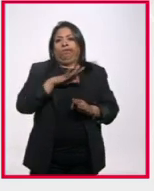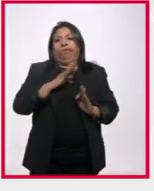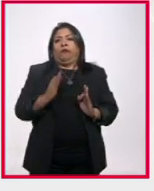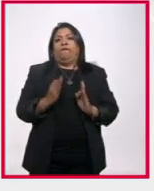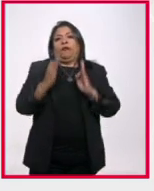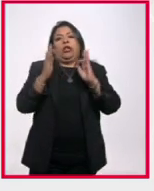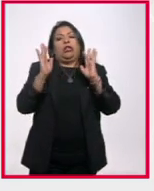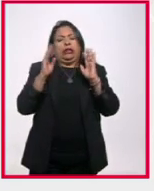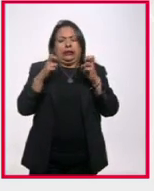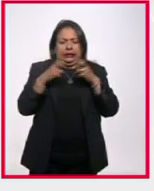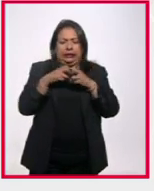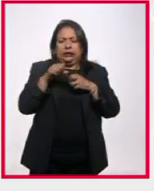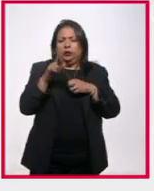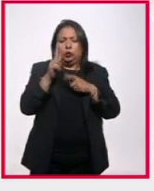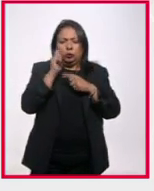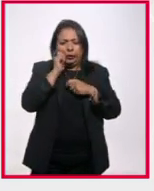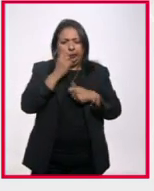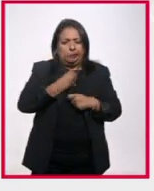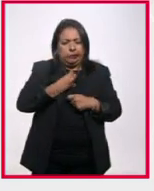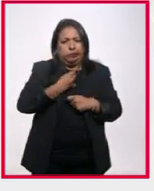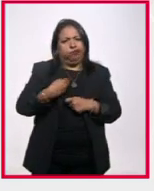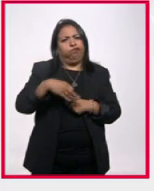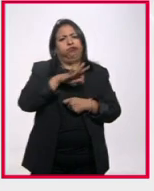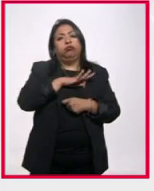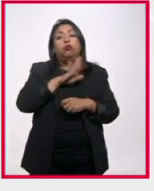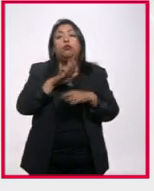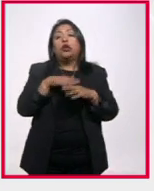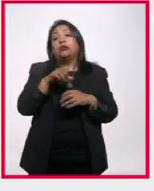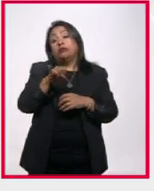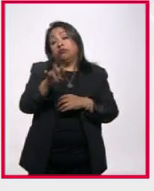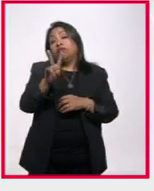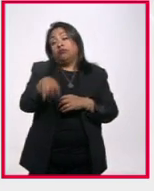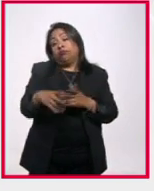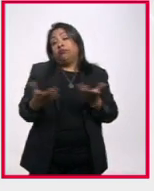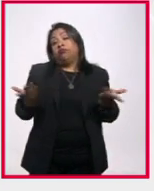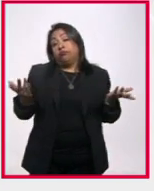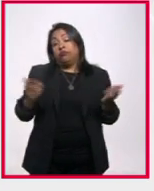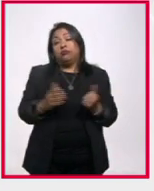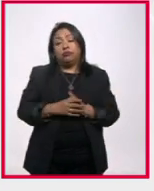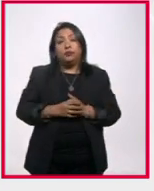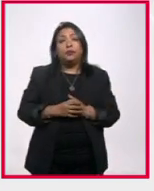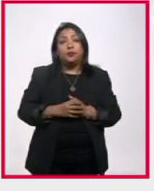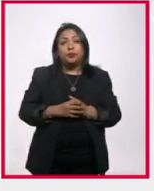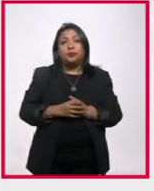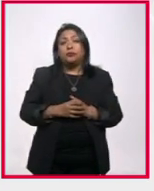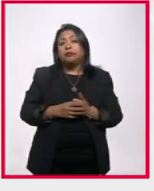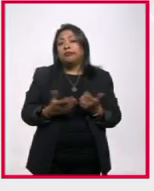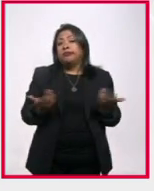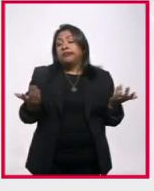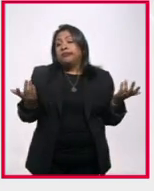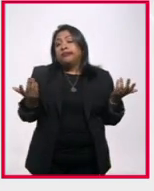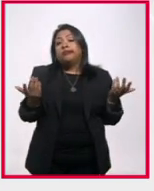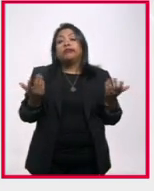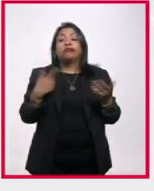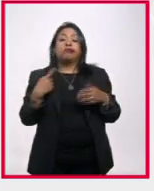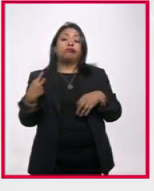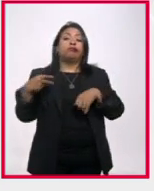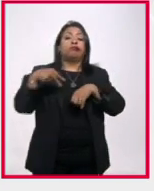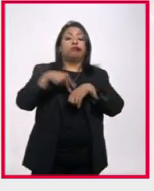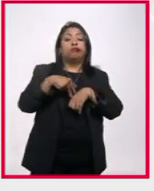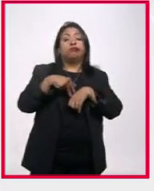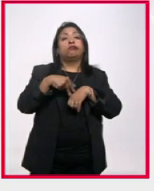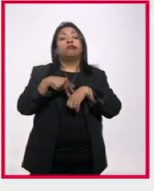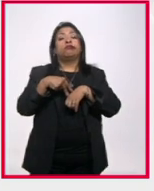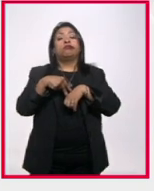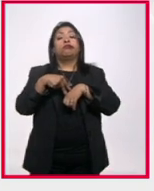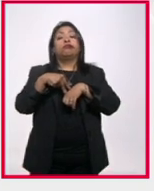con todo y los nervios, porque al final de cuentas, pues sí, uno va y se presenta en el escenario y te